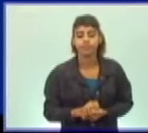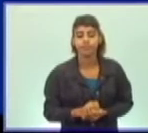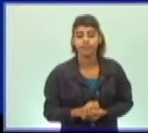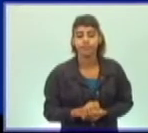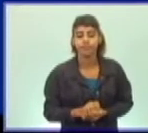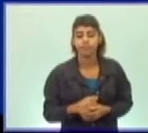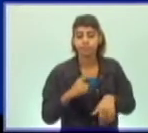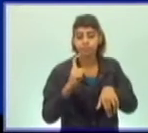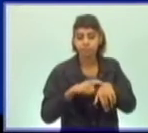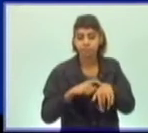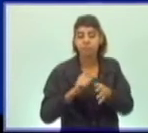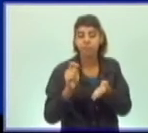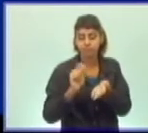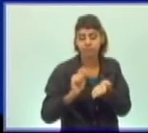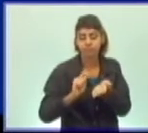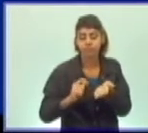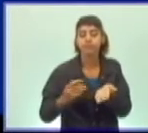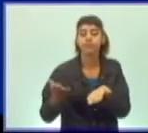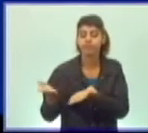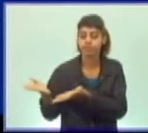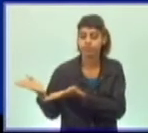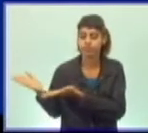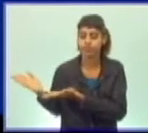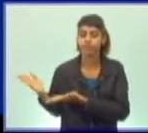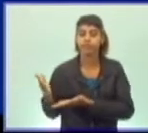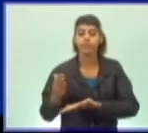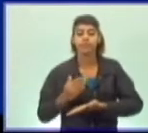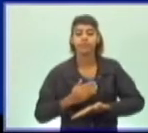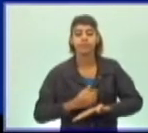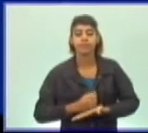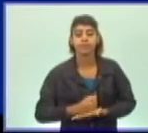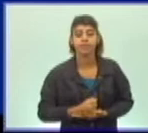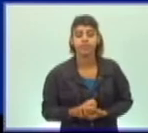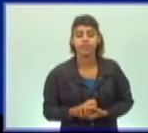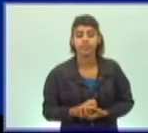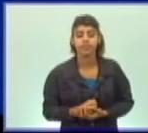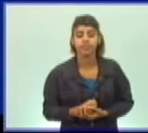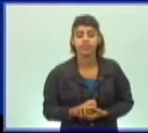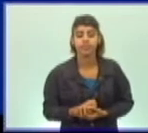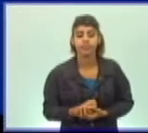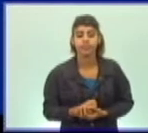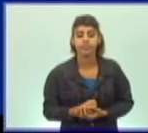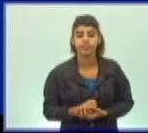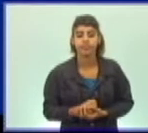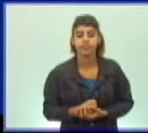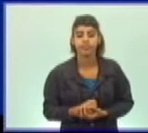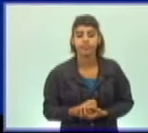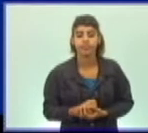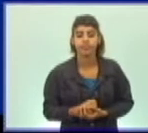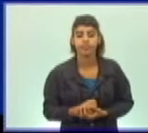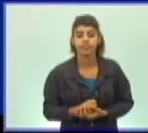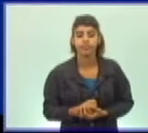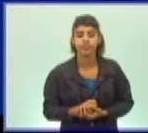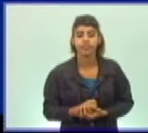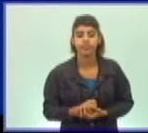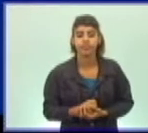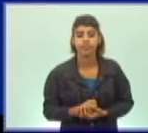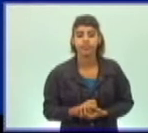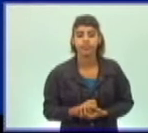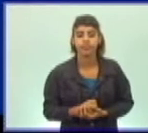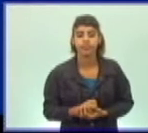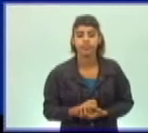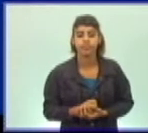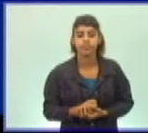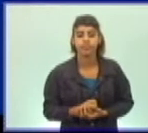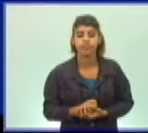Les doy unos segundos para que puedan tomar nota de la respuesta del inciso para pasar a revisar los siguientes que faltan.